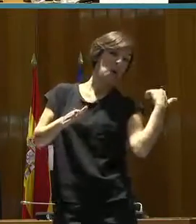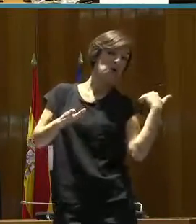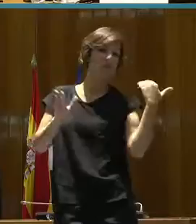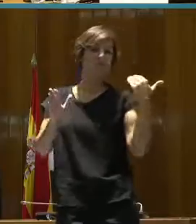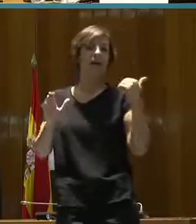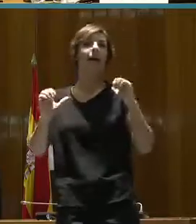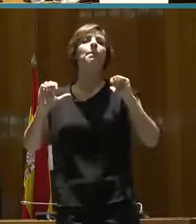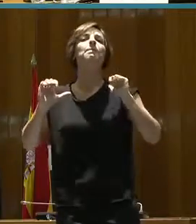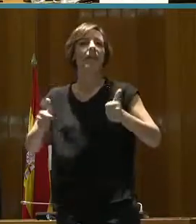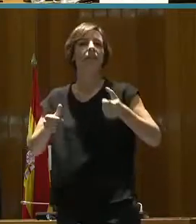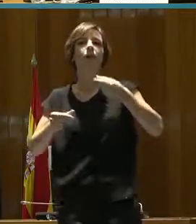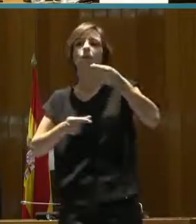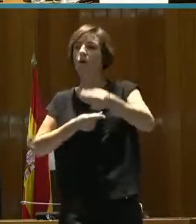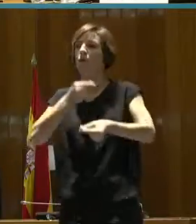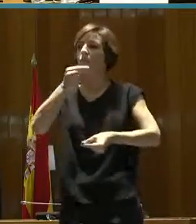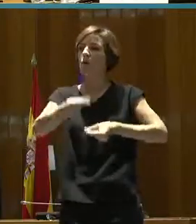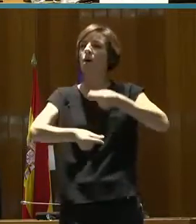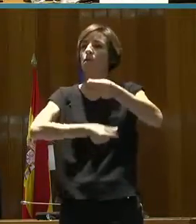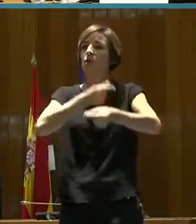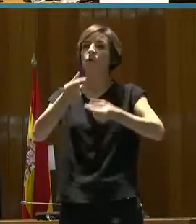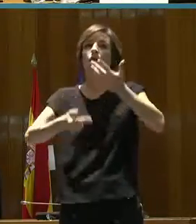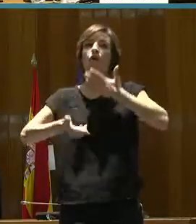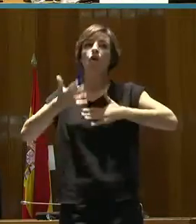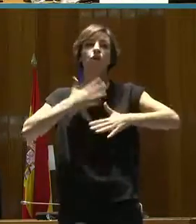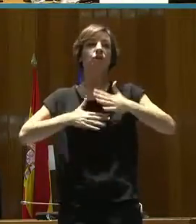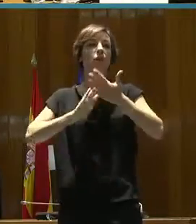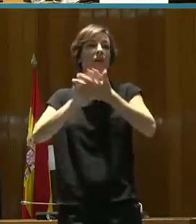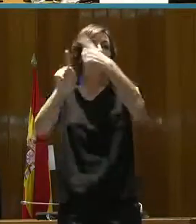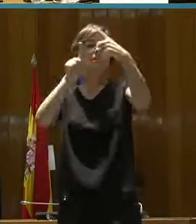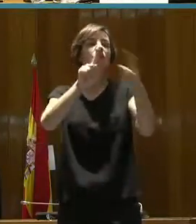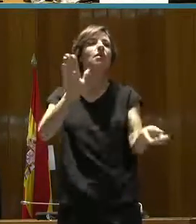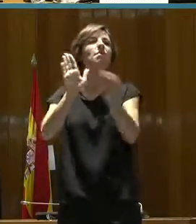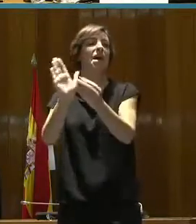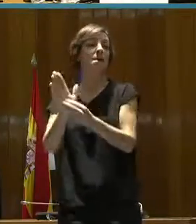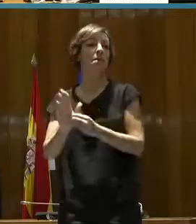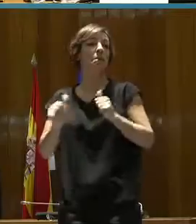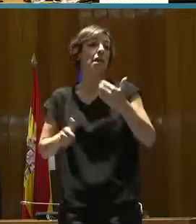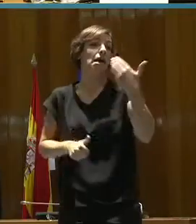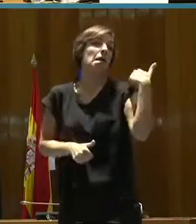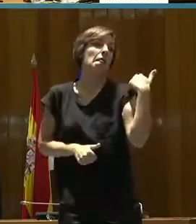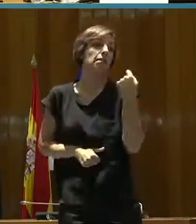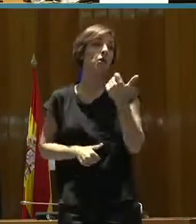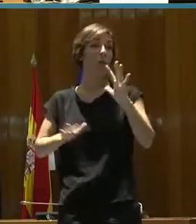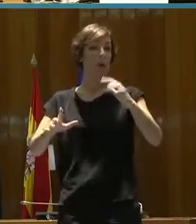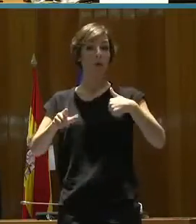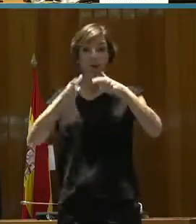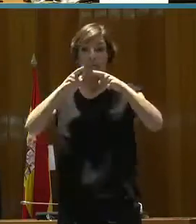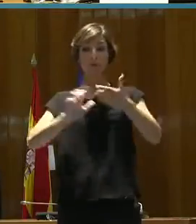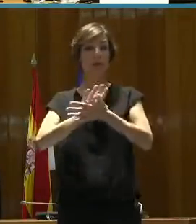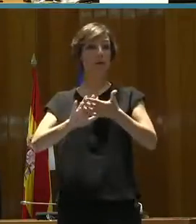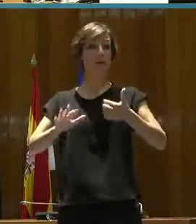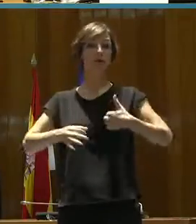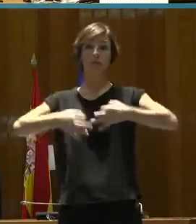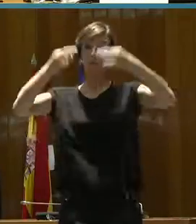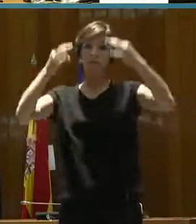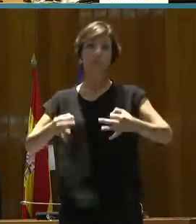bagaje progresivamente de conocimiento sobre lenguas de signos. Pero como disciplina está todavía muy sesgada hacia las